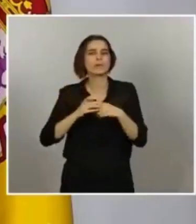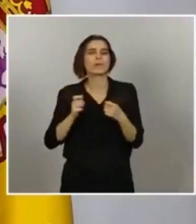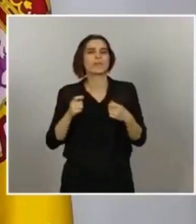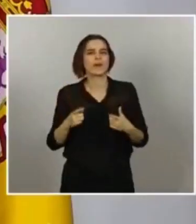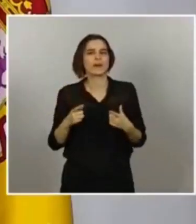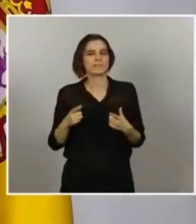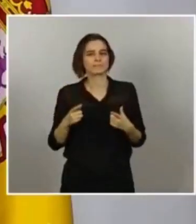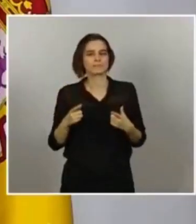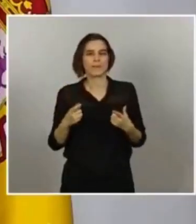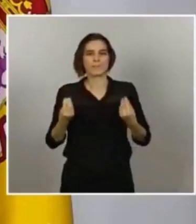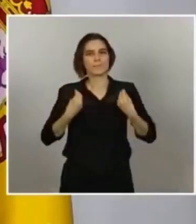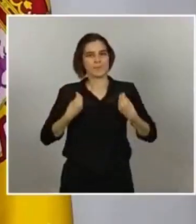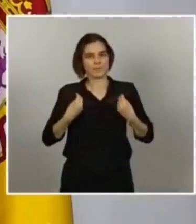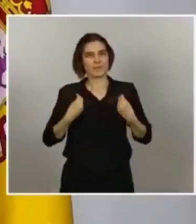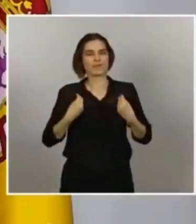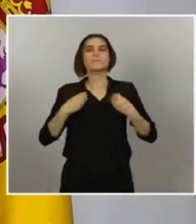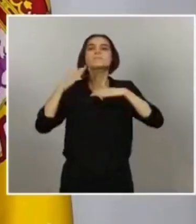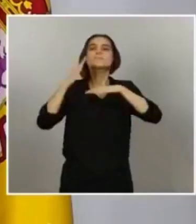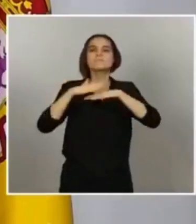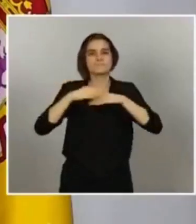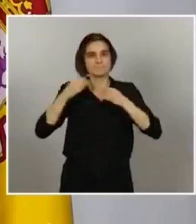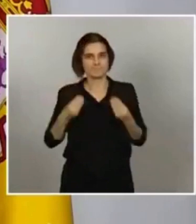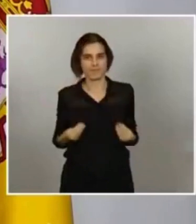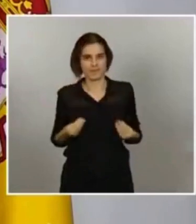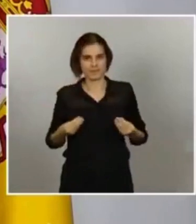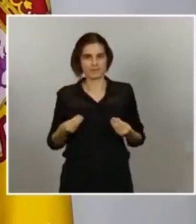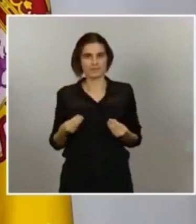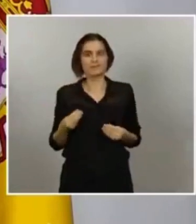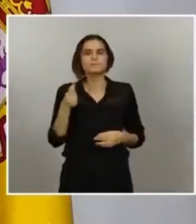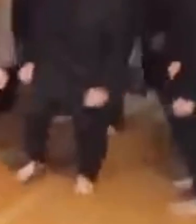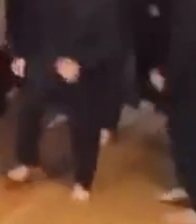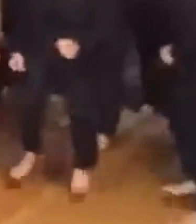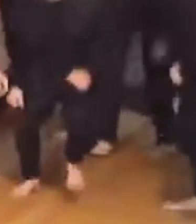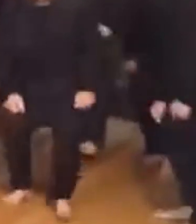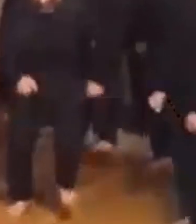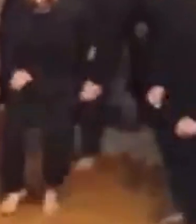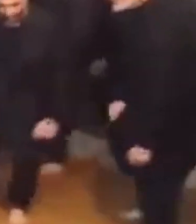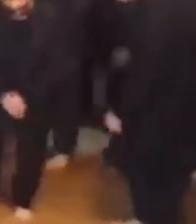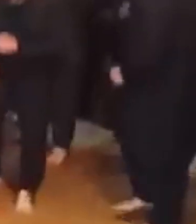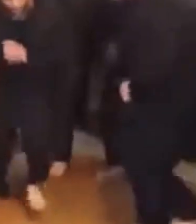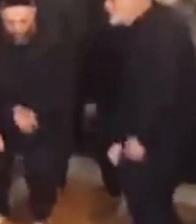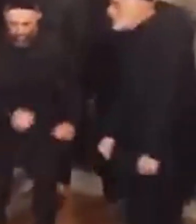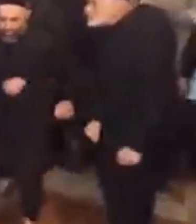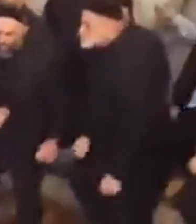El umbral de renta garantizada será de 462 euros.